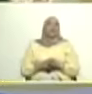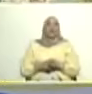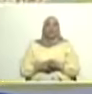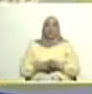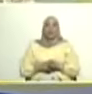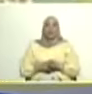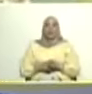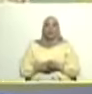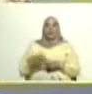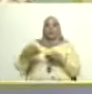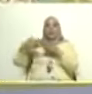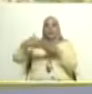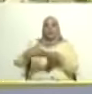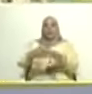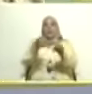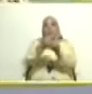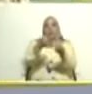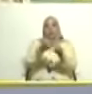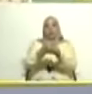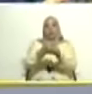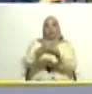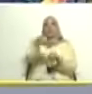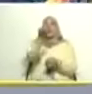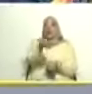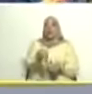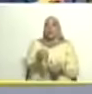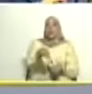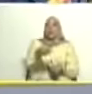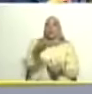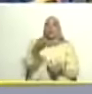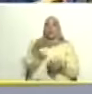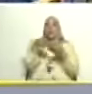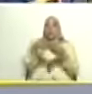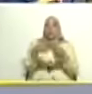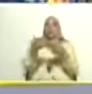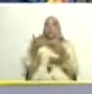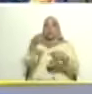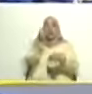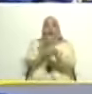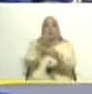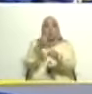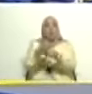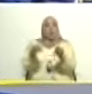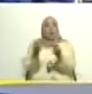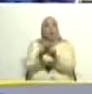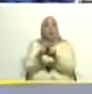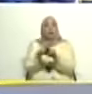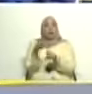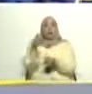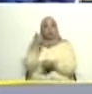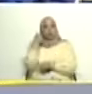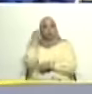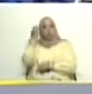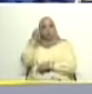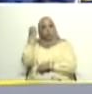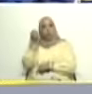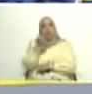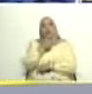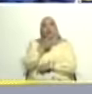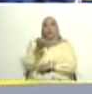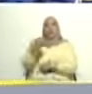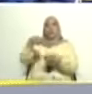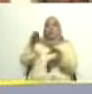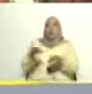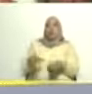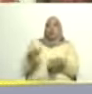Y los barcos que estaban cargando también pararon la carga. Dije, quieren dejar sin